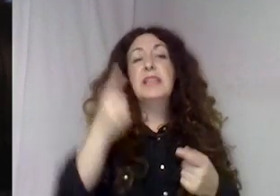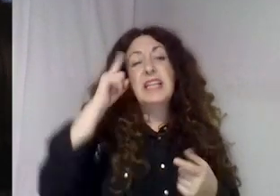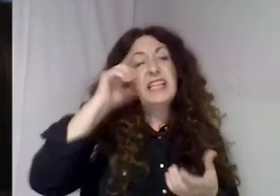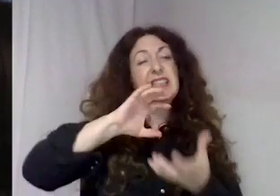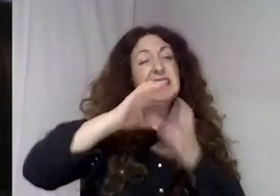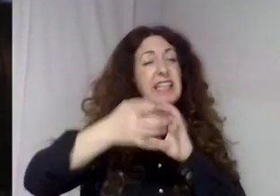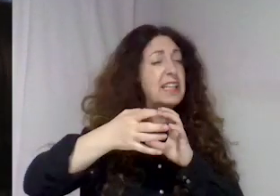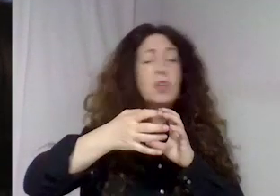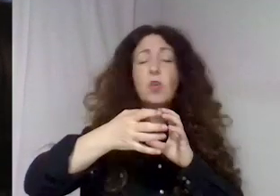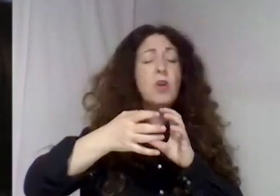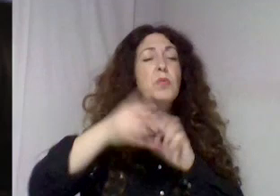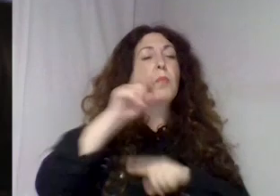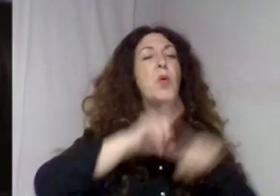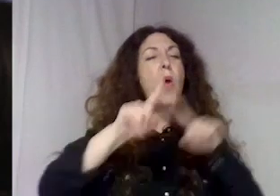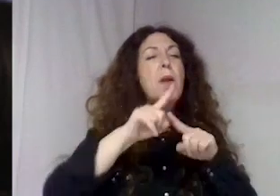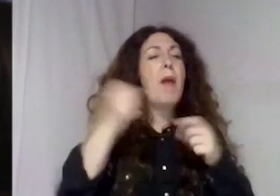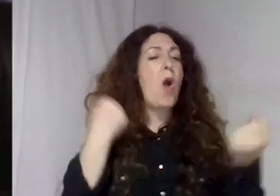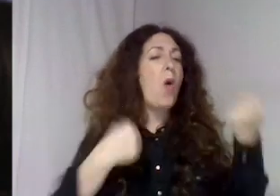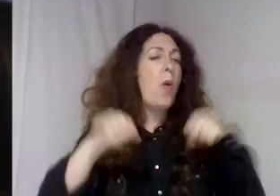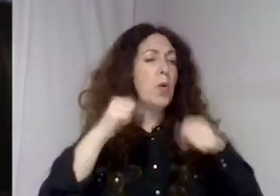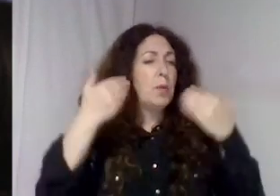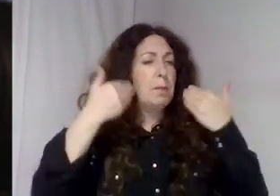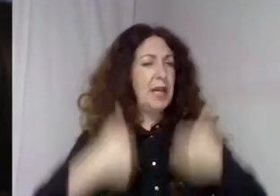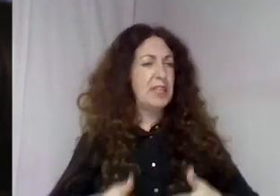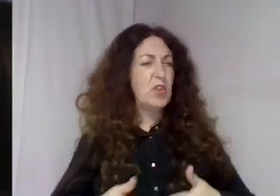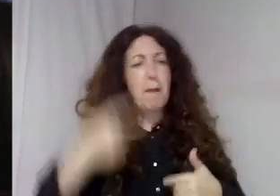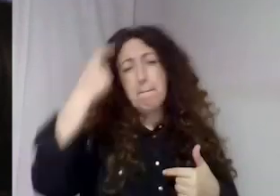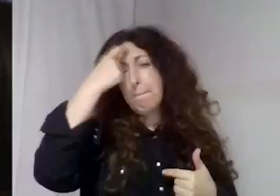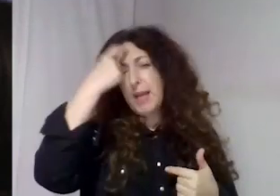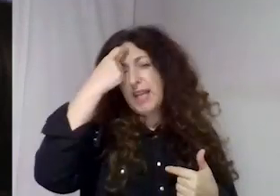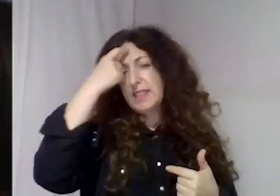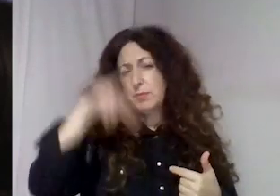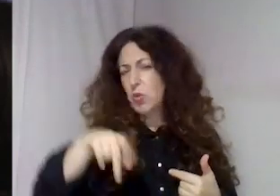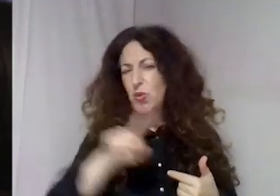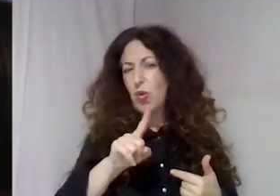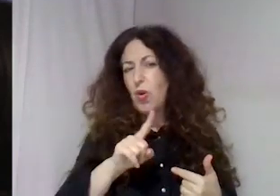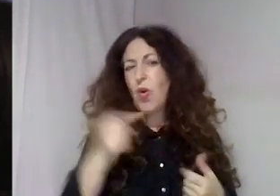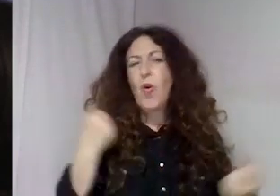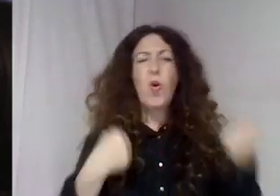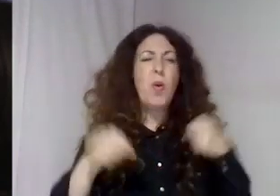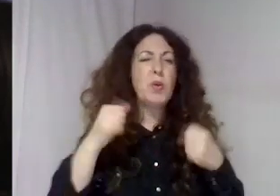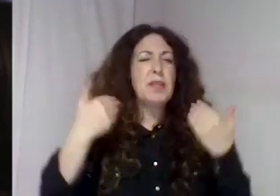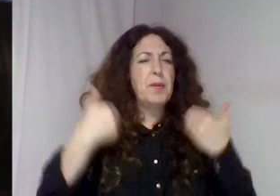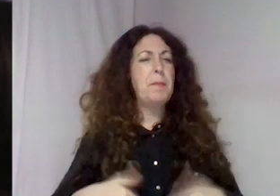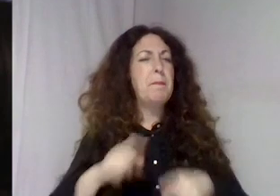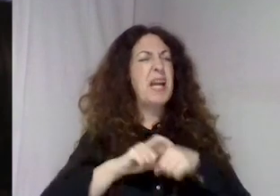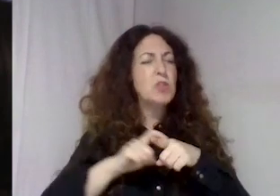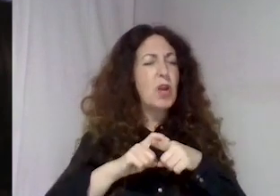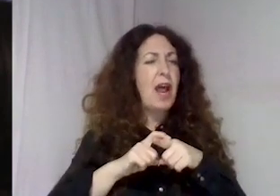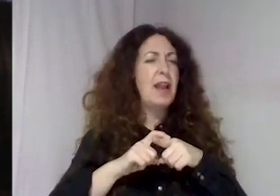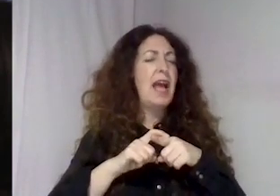por la inmoralidad de su comportamiento. Entonces le abre la ventana y la ventanita de esta, bueno, la puertecita